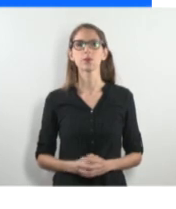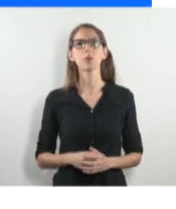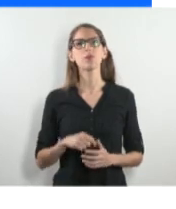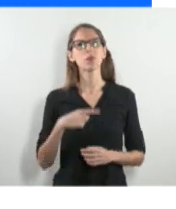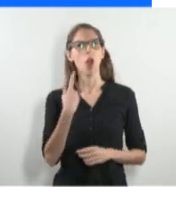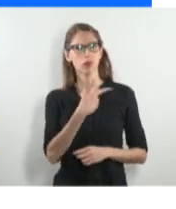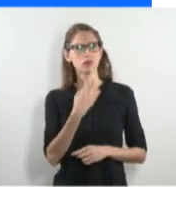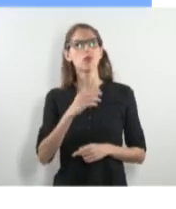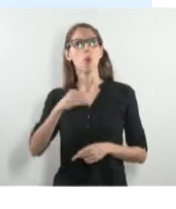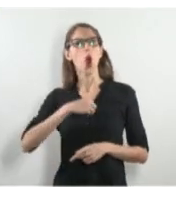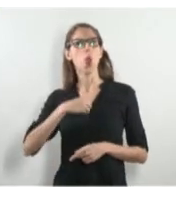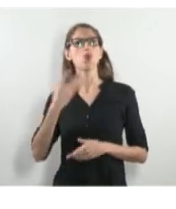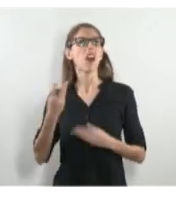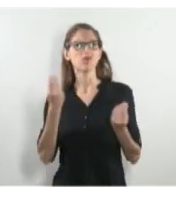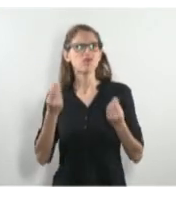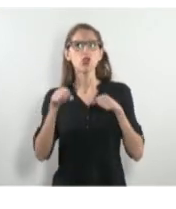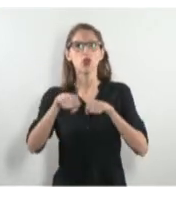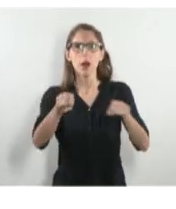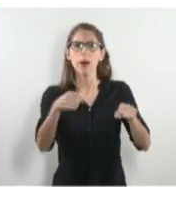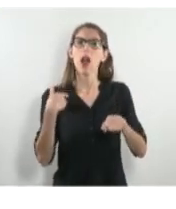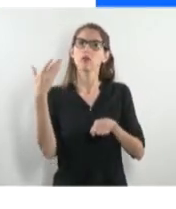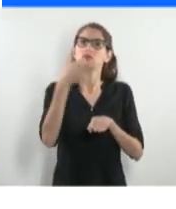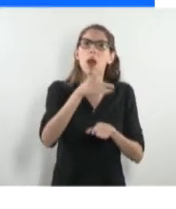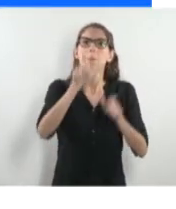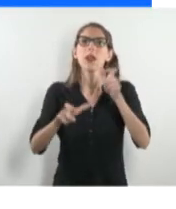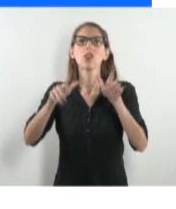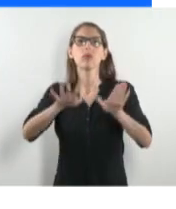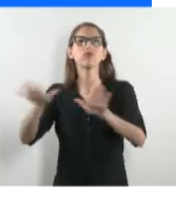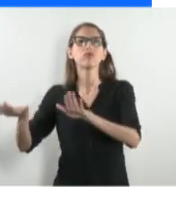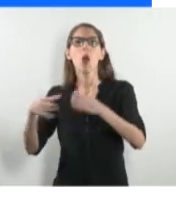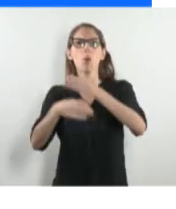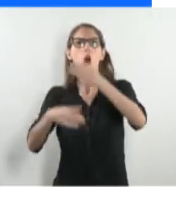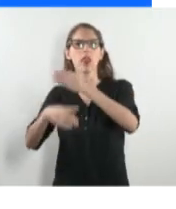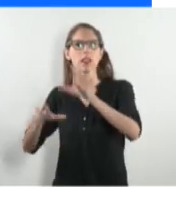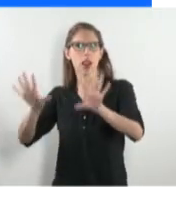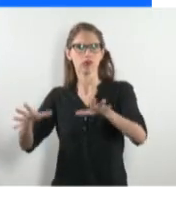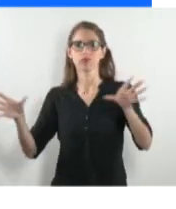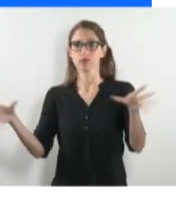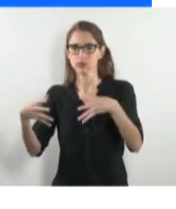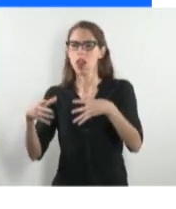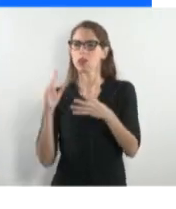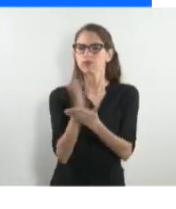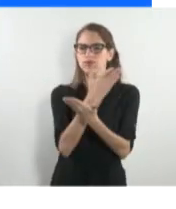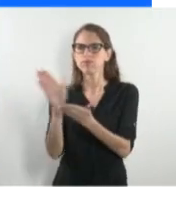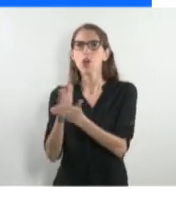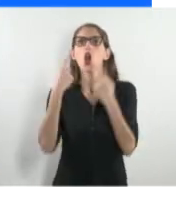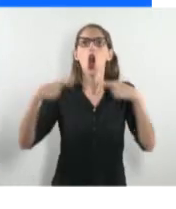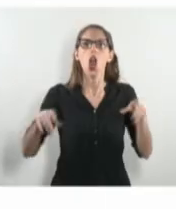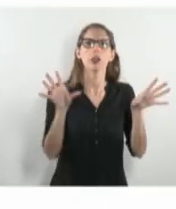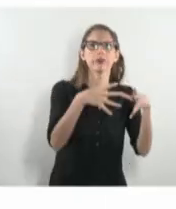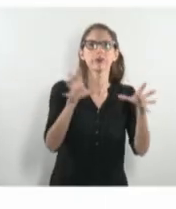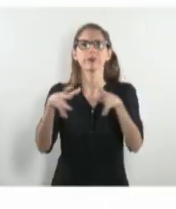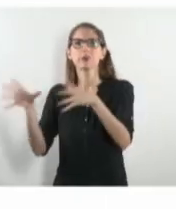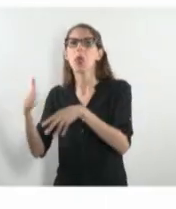Vamos a supermercados y la gente nos deja botellas. Ahí nosotros las separamos, las dividimos por color y se las lleva al